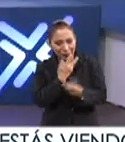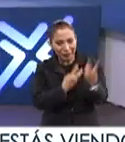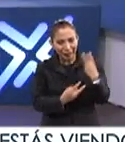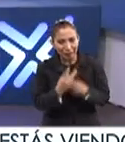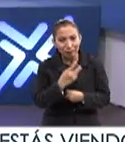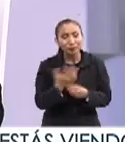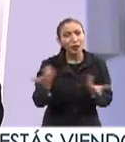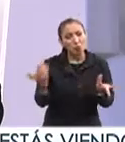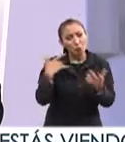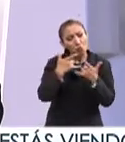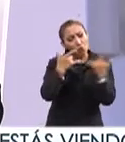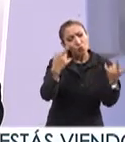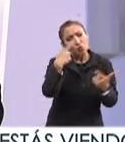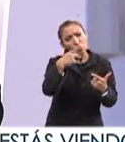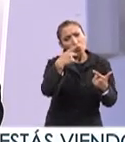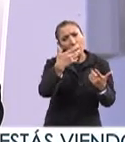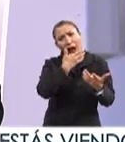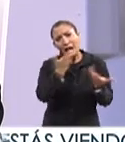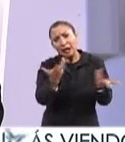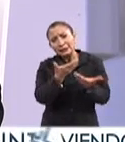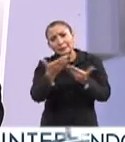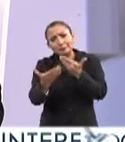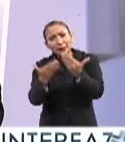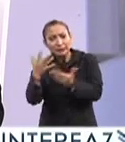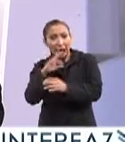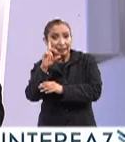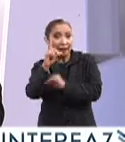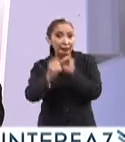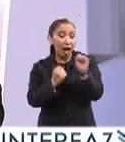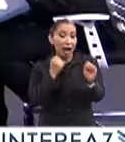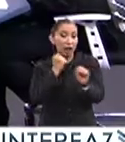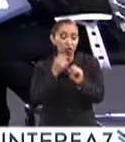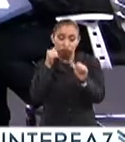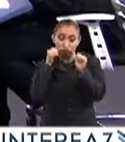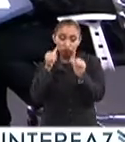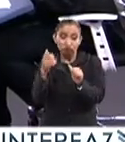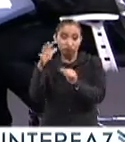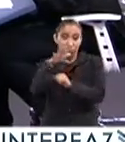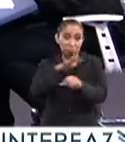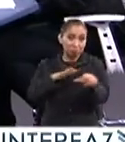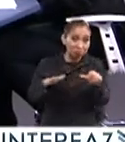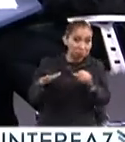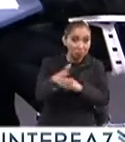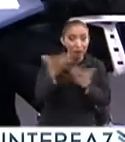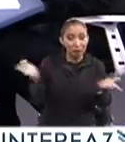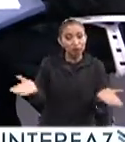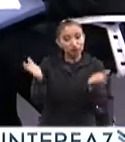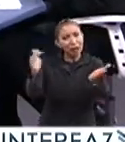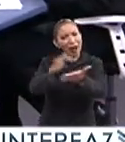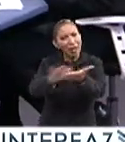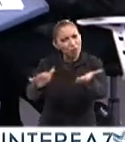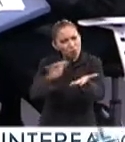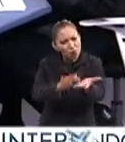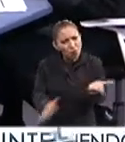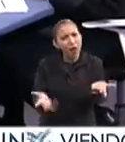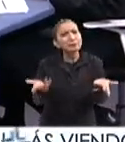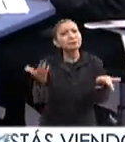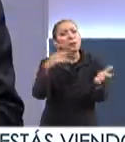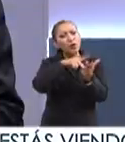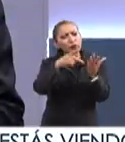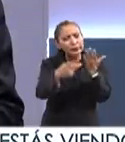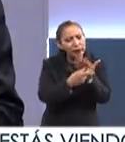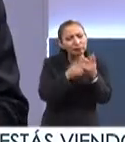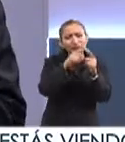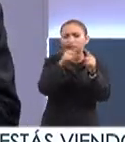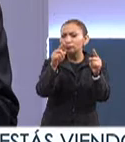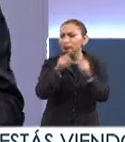Bienvenido. Pues una gran trayectoria la que nos comentas, ya 30 años dedicado a este tipo de fomento a la lectura,